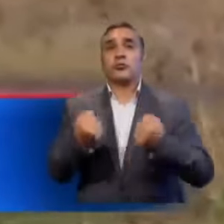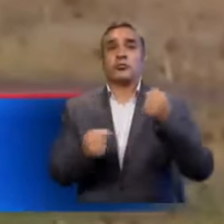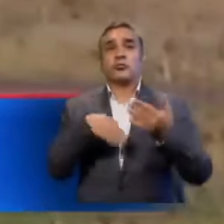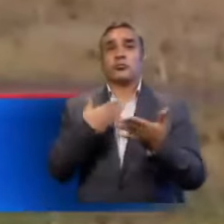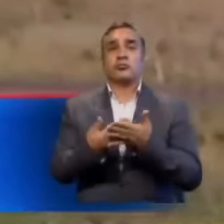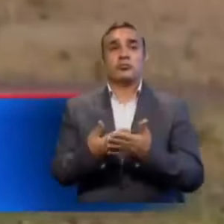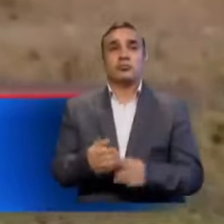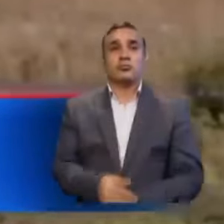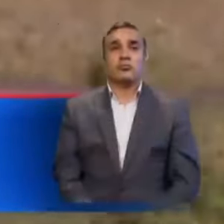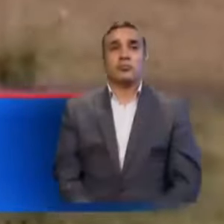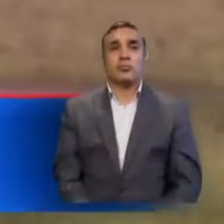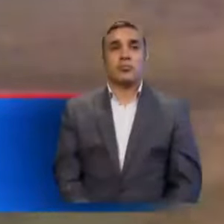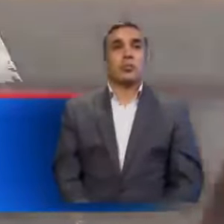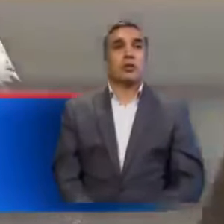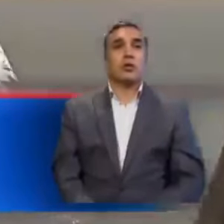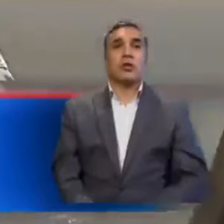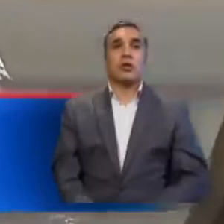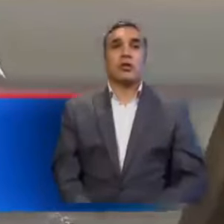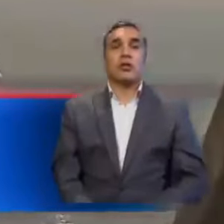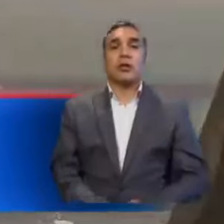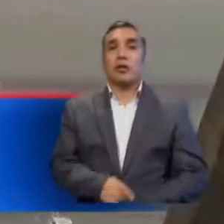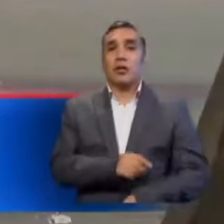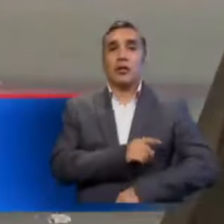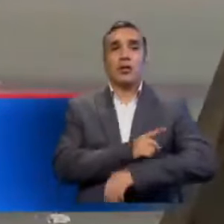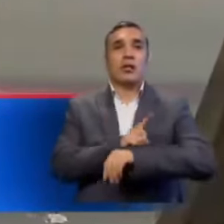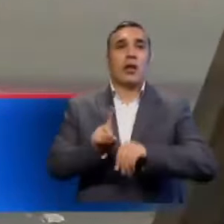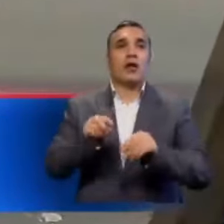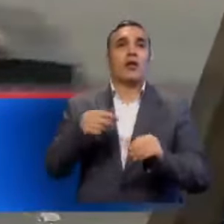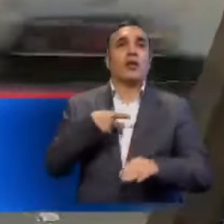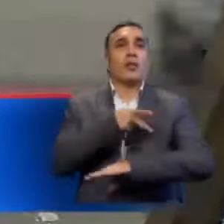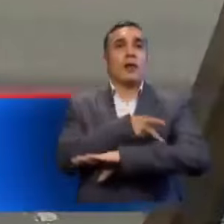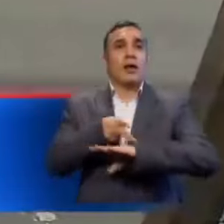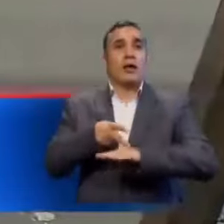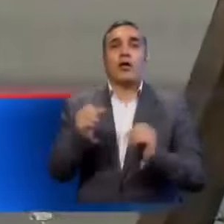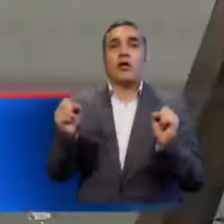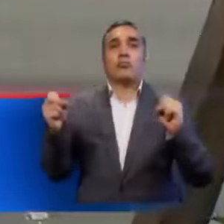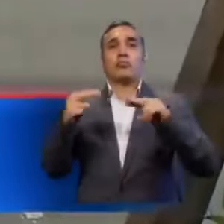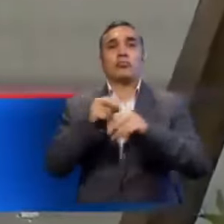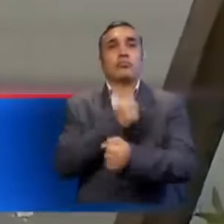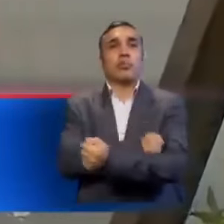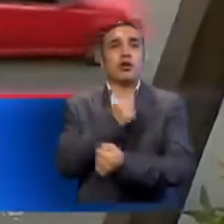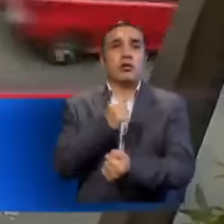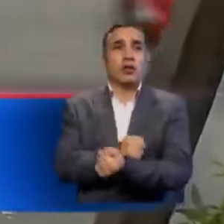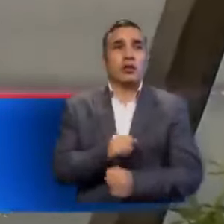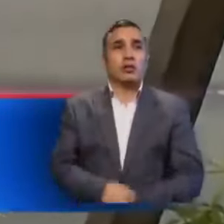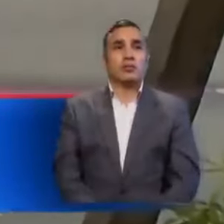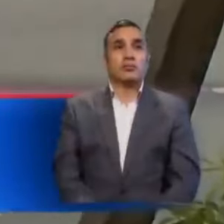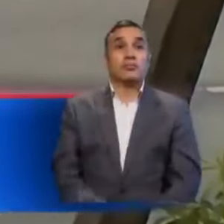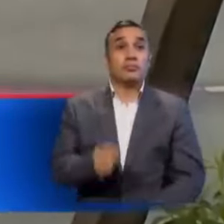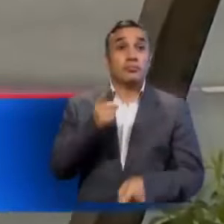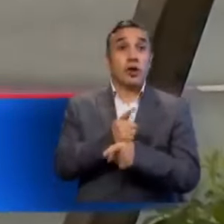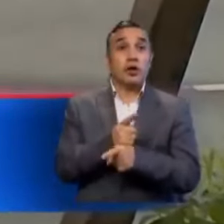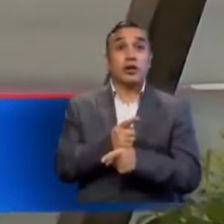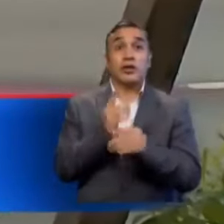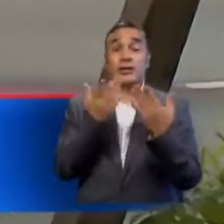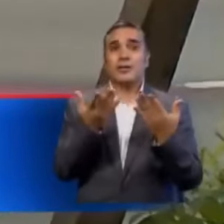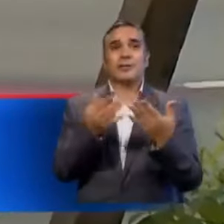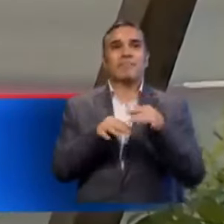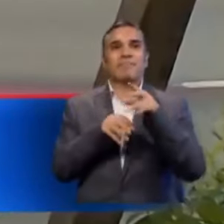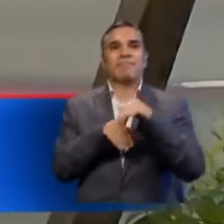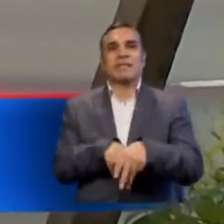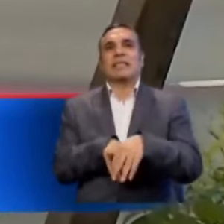vienen no solamente de la vía Daule, sino también de la perimetral y de la autopista Narcisa de Jesús. Esto ha hecho que colapse un